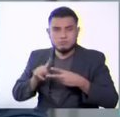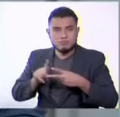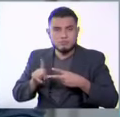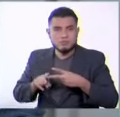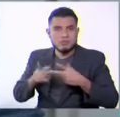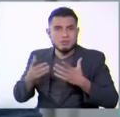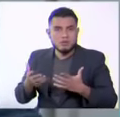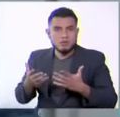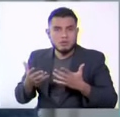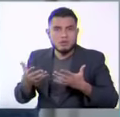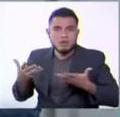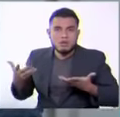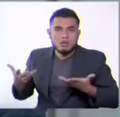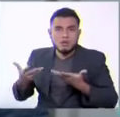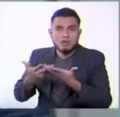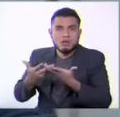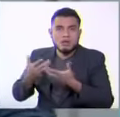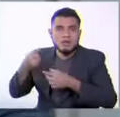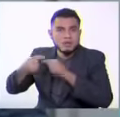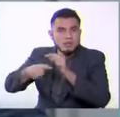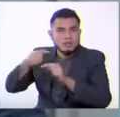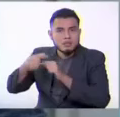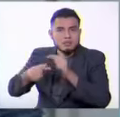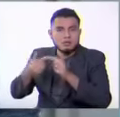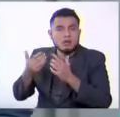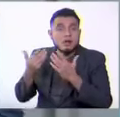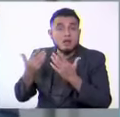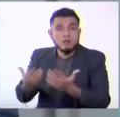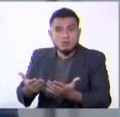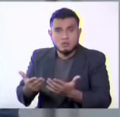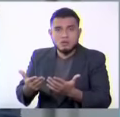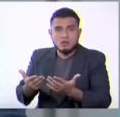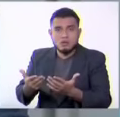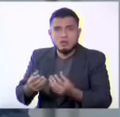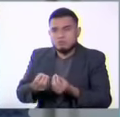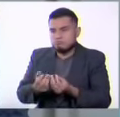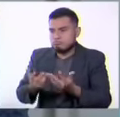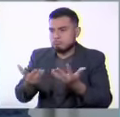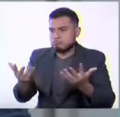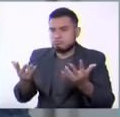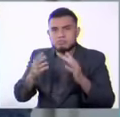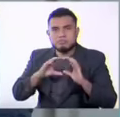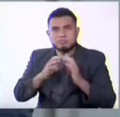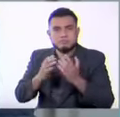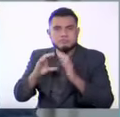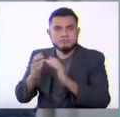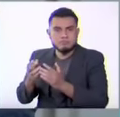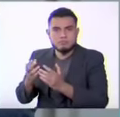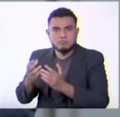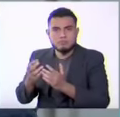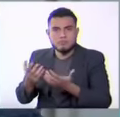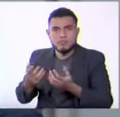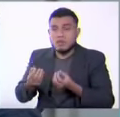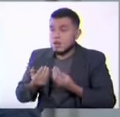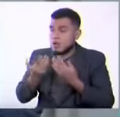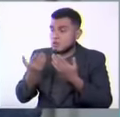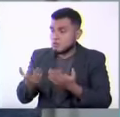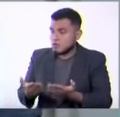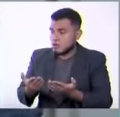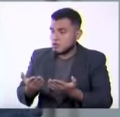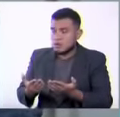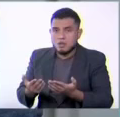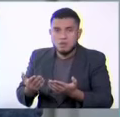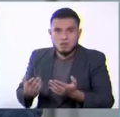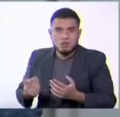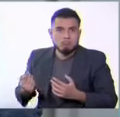el entrecruzamiento genético favorece la variabilidad de especies y también favorece la